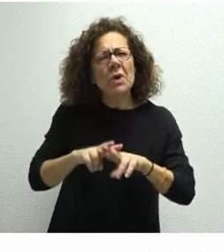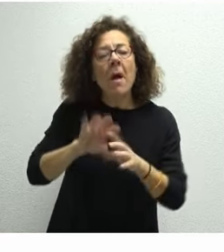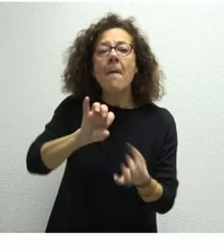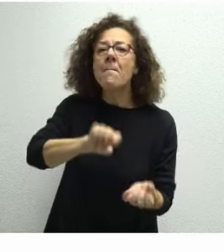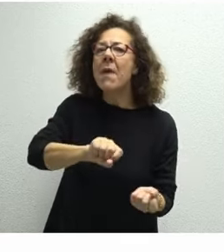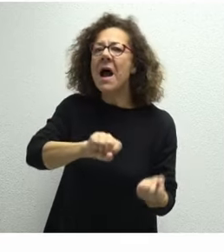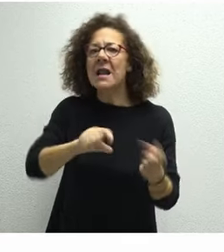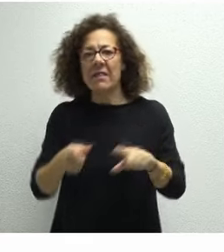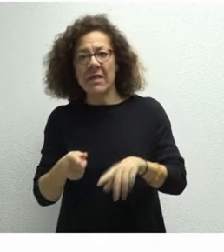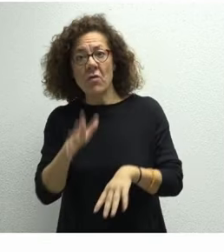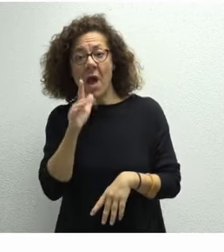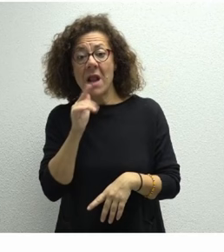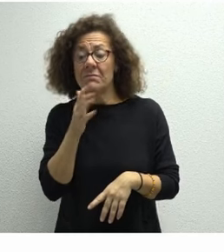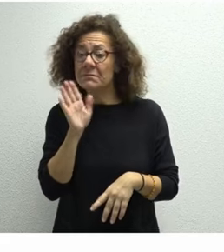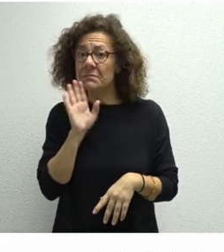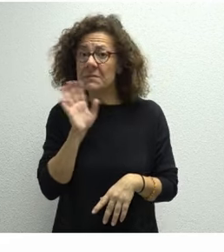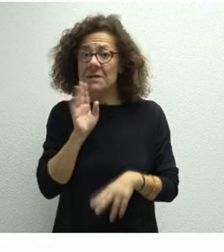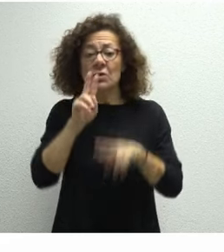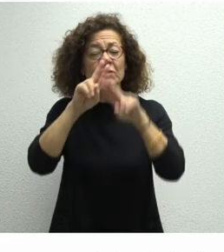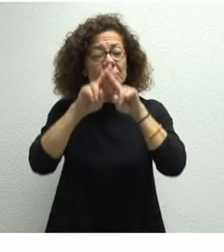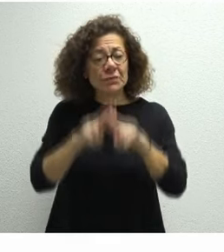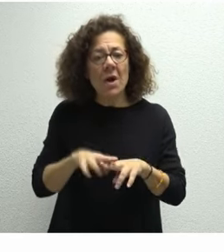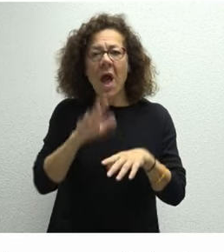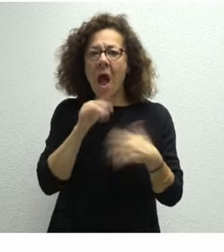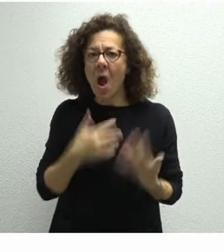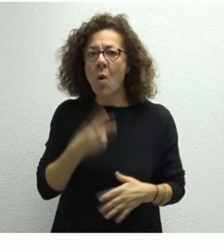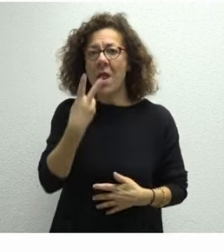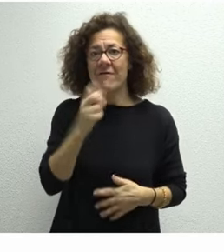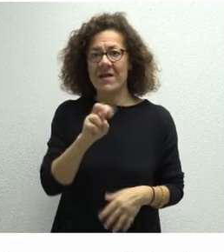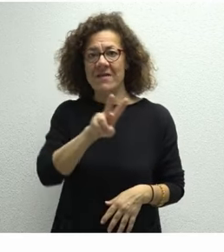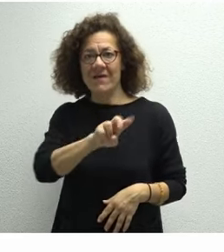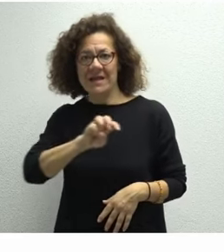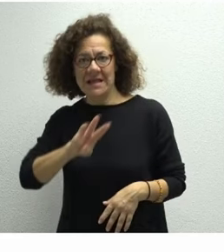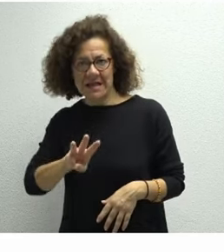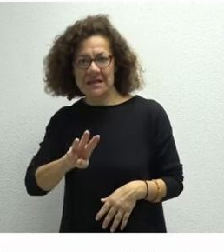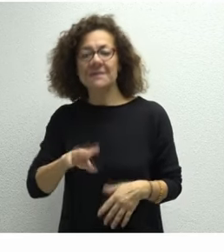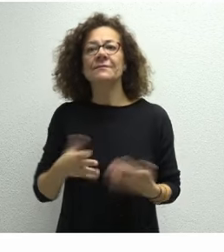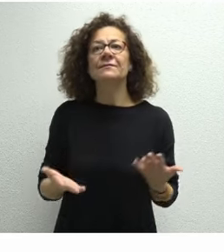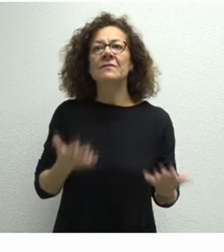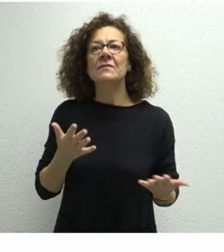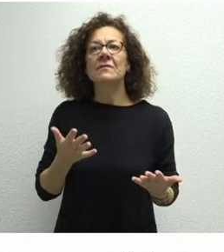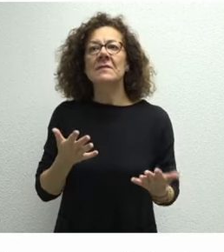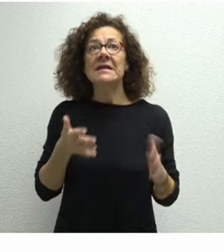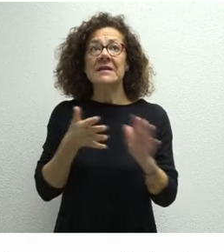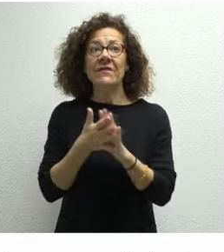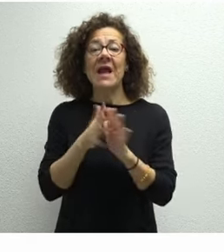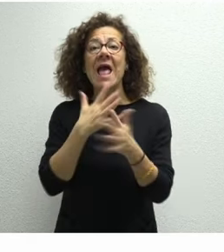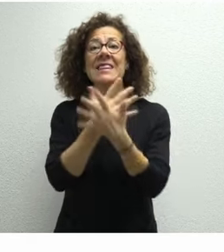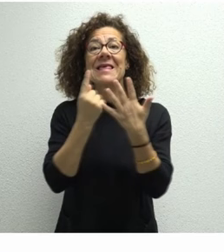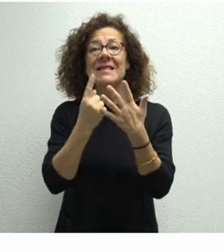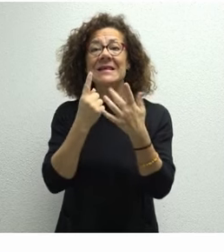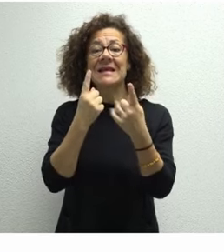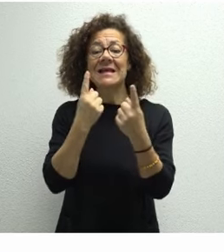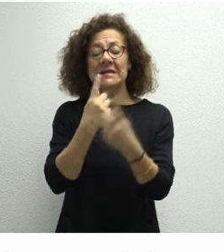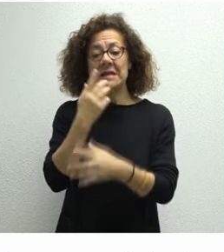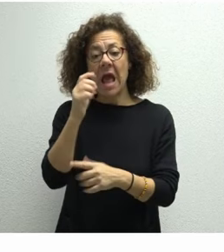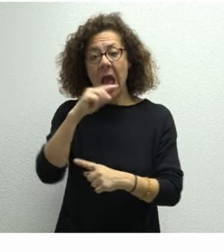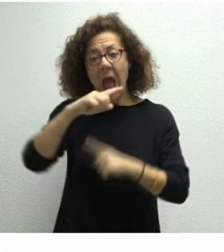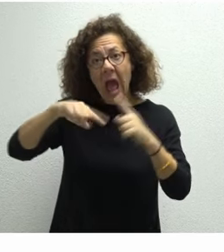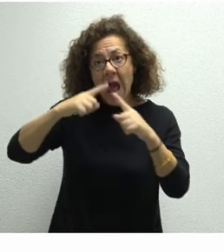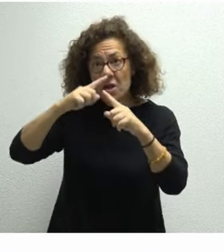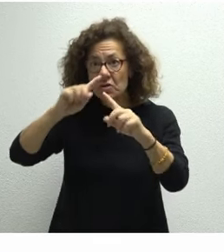parecido al diagnóstico de 2023 no estamos eh 16 años después en una